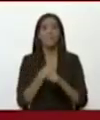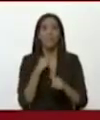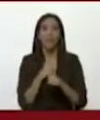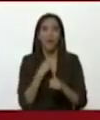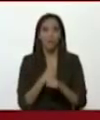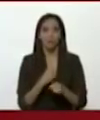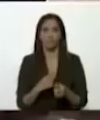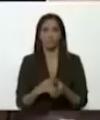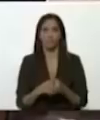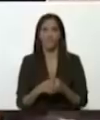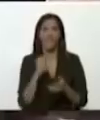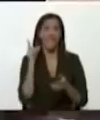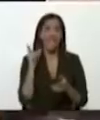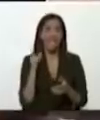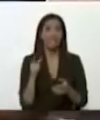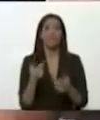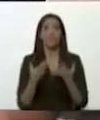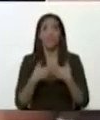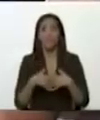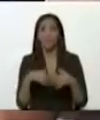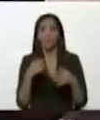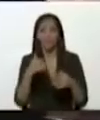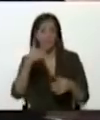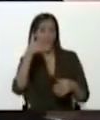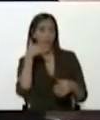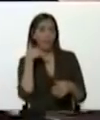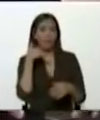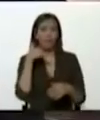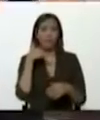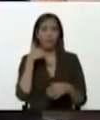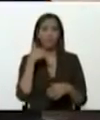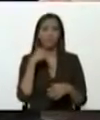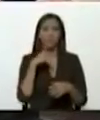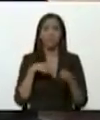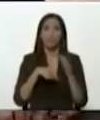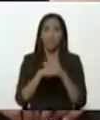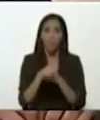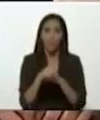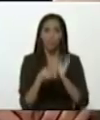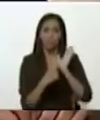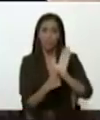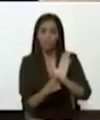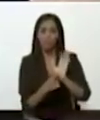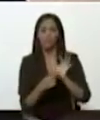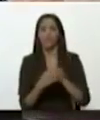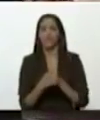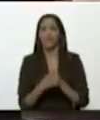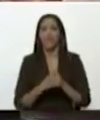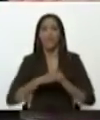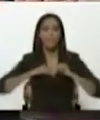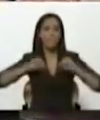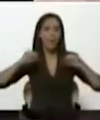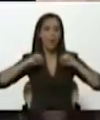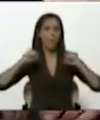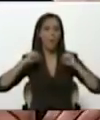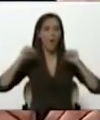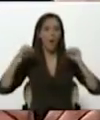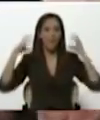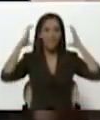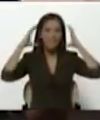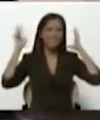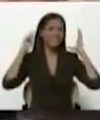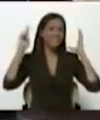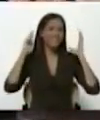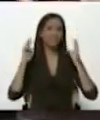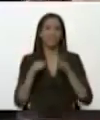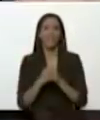escucha, ella, cuando un empresario, mira, te llaman, te voy a sacar en Rumbera Network, te voy a sacar en Diario